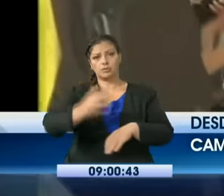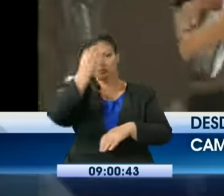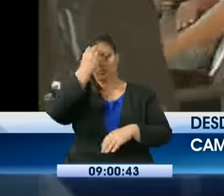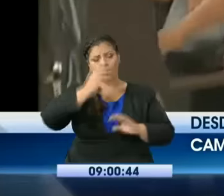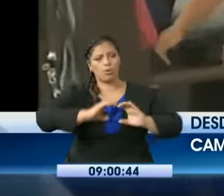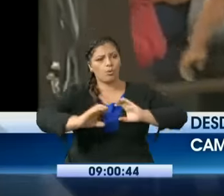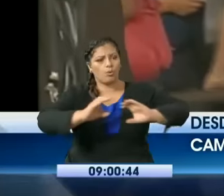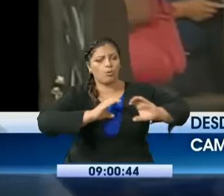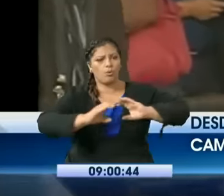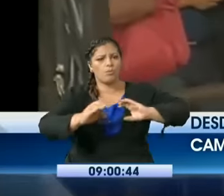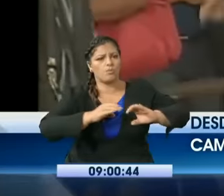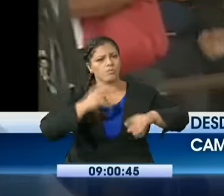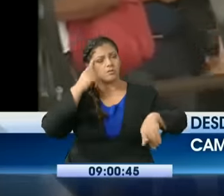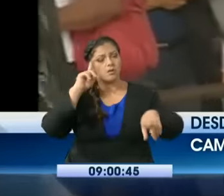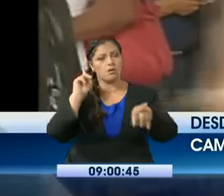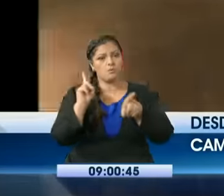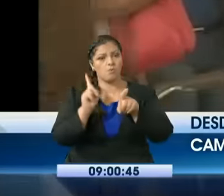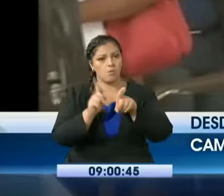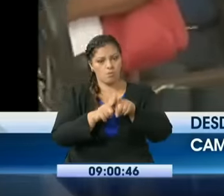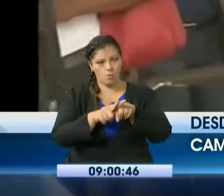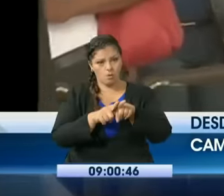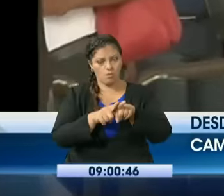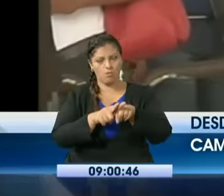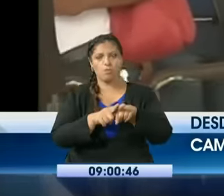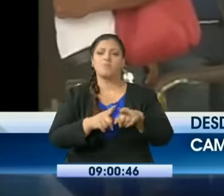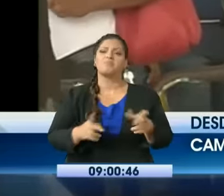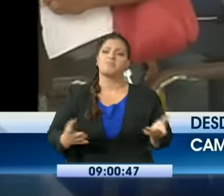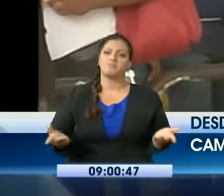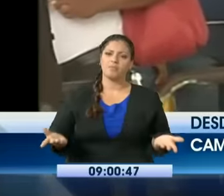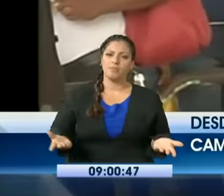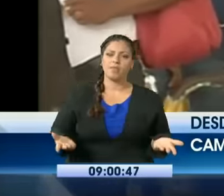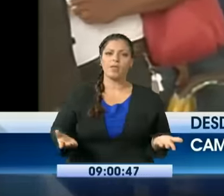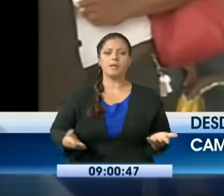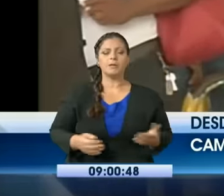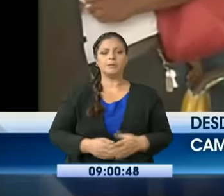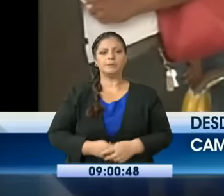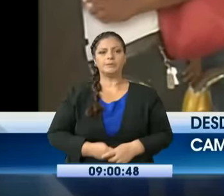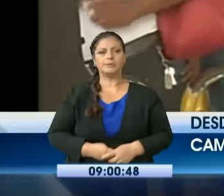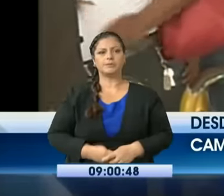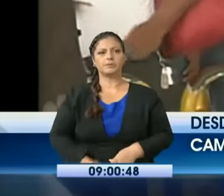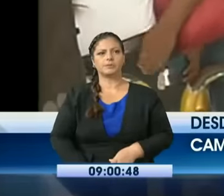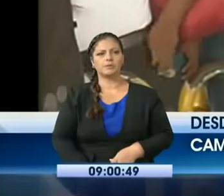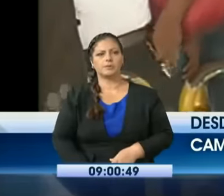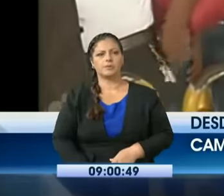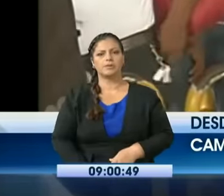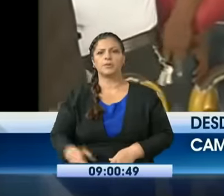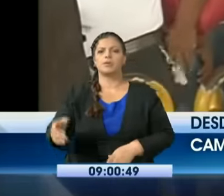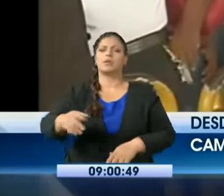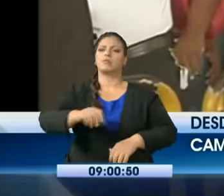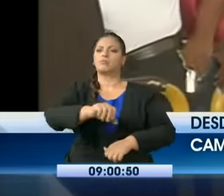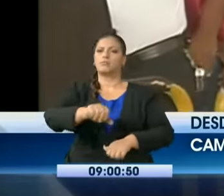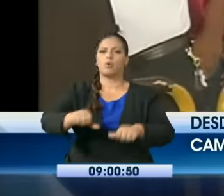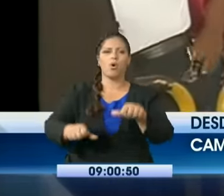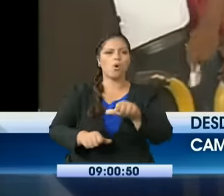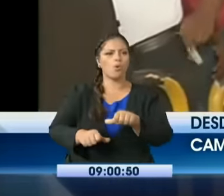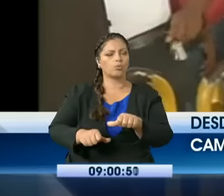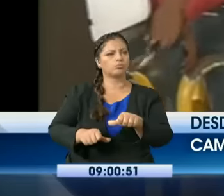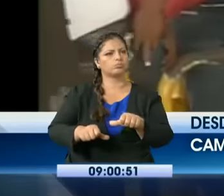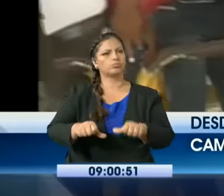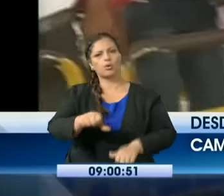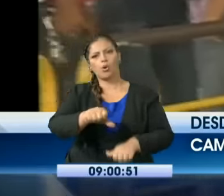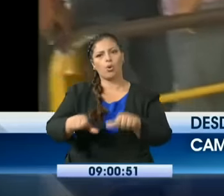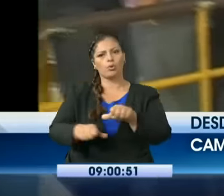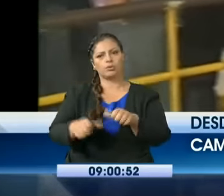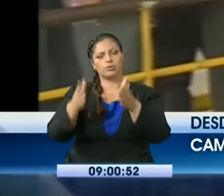quienes hemos acordado aún verbalmente en la ubicación de coordinadores de los colegios respectivos que